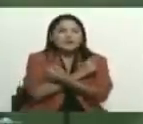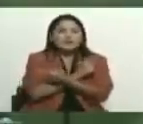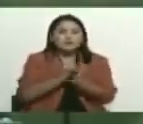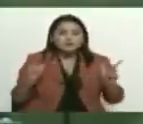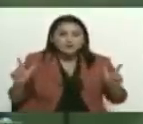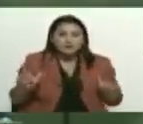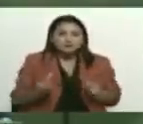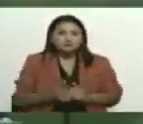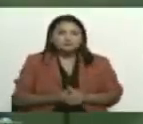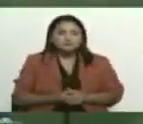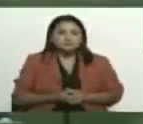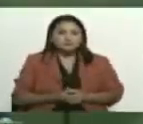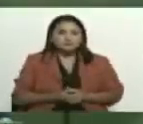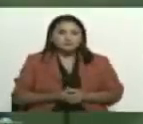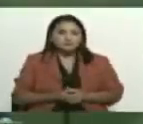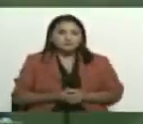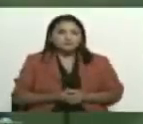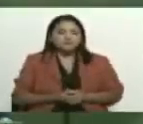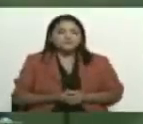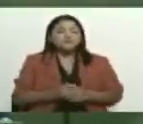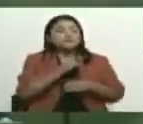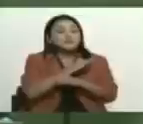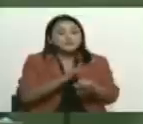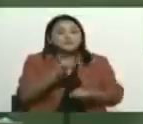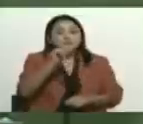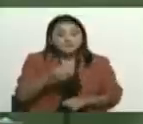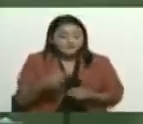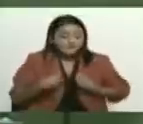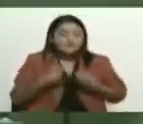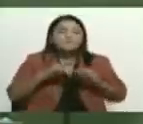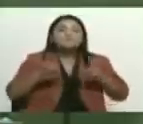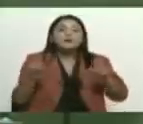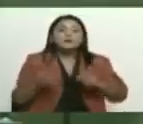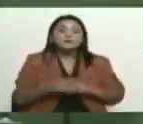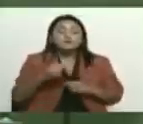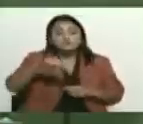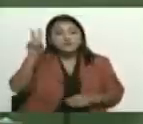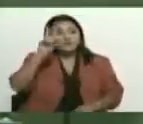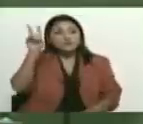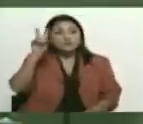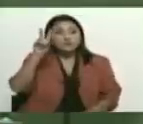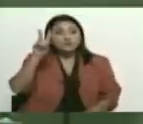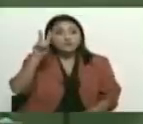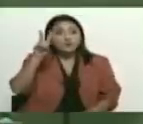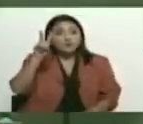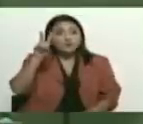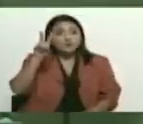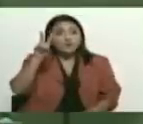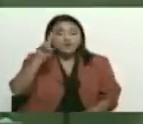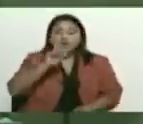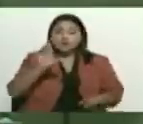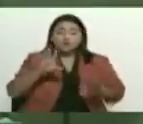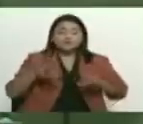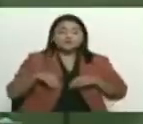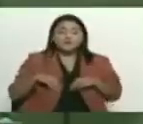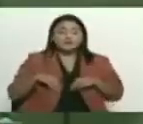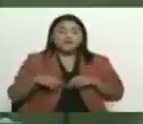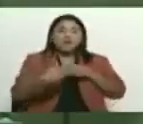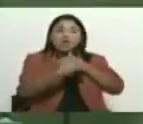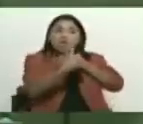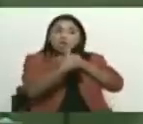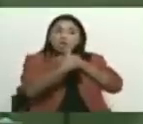determinada a continuar consolidando su independencia y su derecho a vivir en paz. Nuestra nación y nuestro pueblo no cede ni cederá nunca a